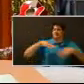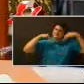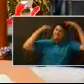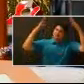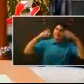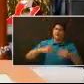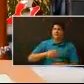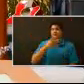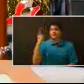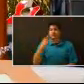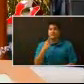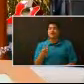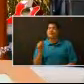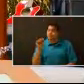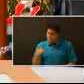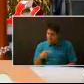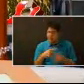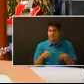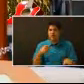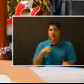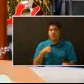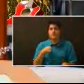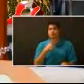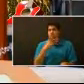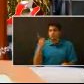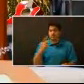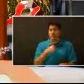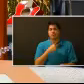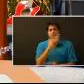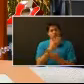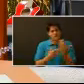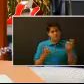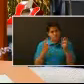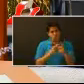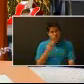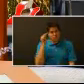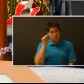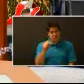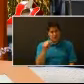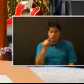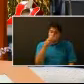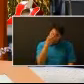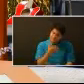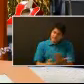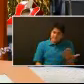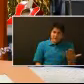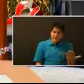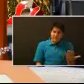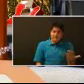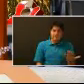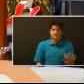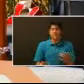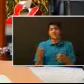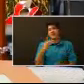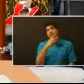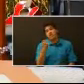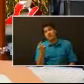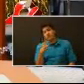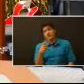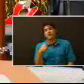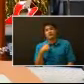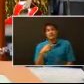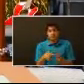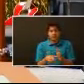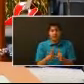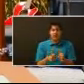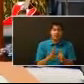Entonces, sí, pero yo voy contigo. Ve porque yo voy contigo. Y otra vez le repito lo de